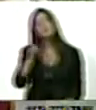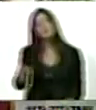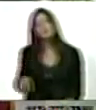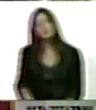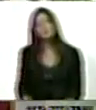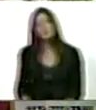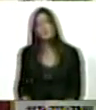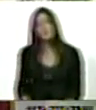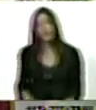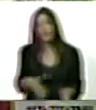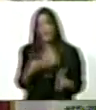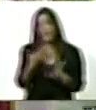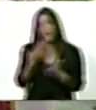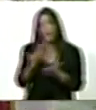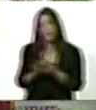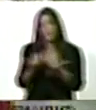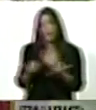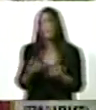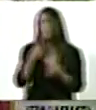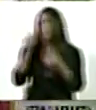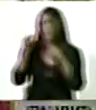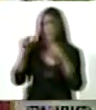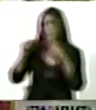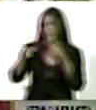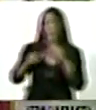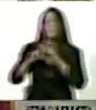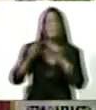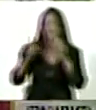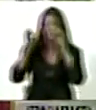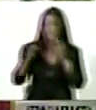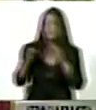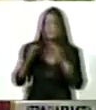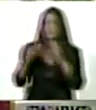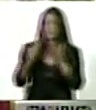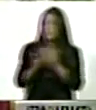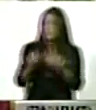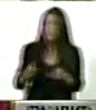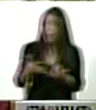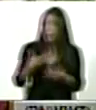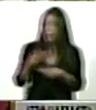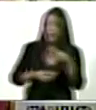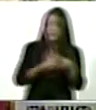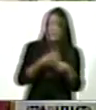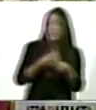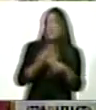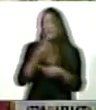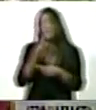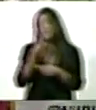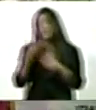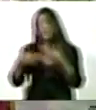qué hasta ahorita, usted ha mencionado muchos puntos, pero qué concretamente se ha podido hacer y que no se ha podido